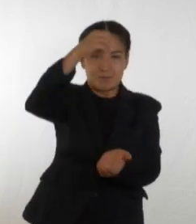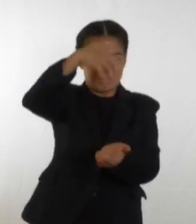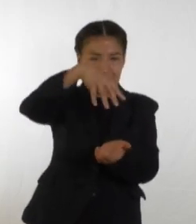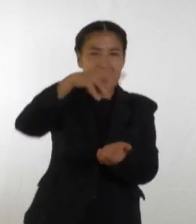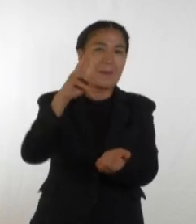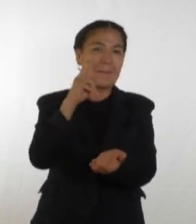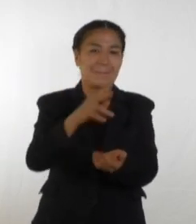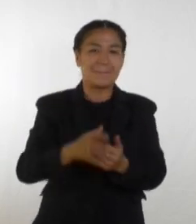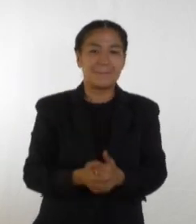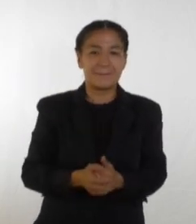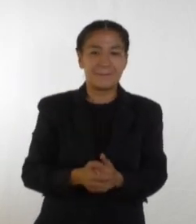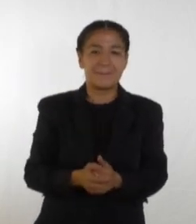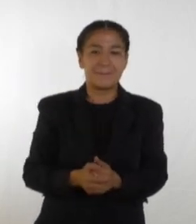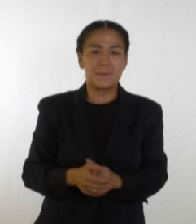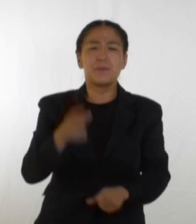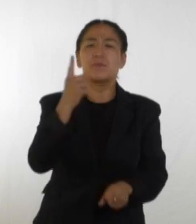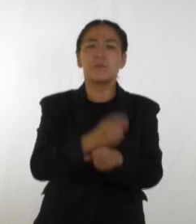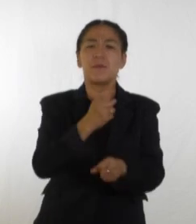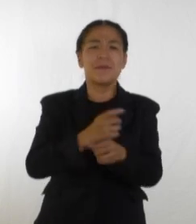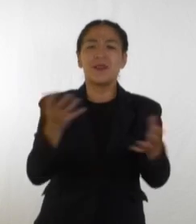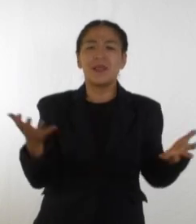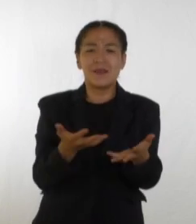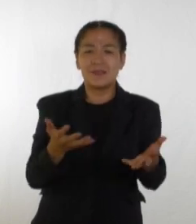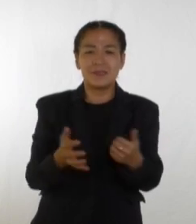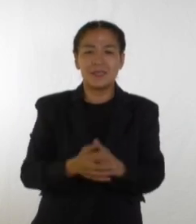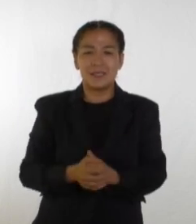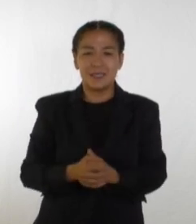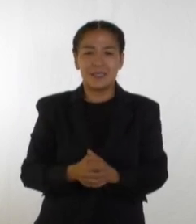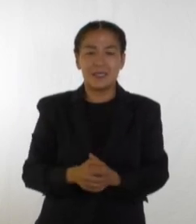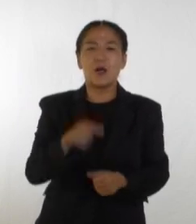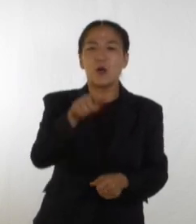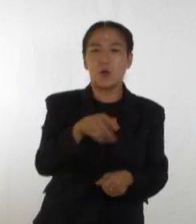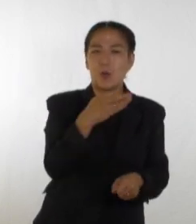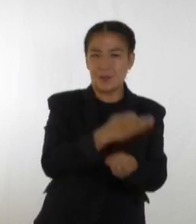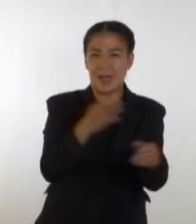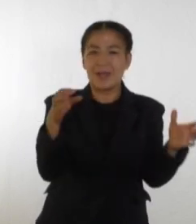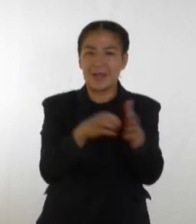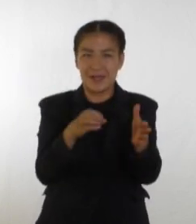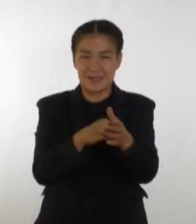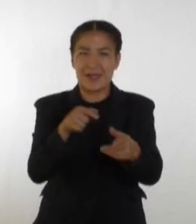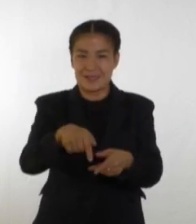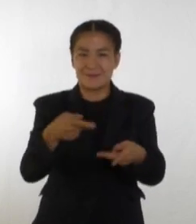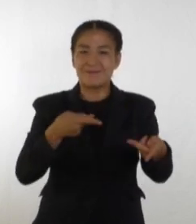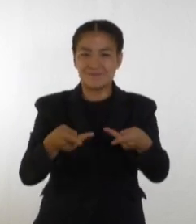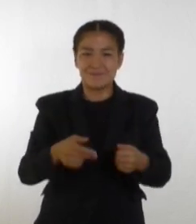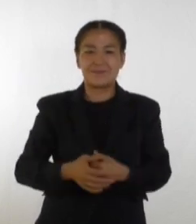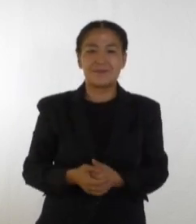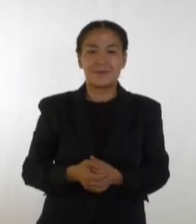de la otra. Así que lo primero que vamos a hacer es elaborar una de estas cajas.